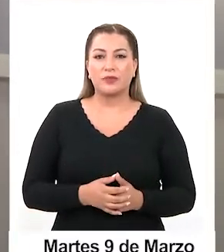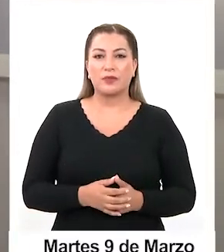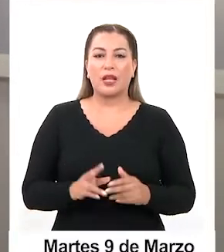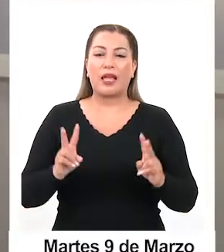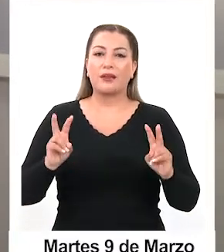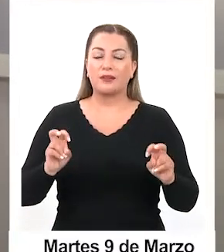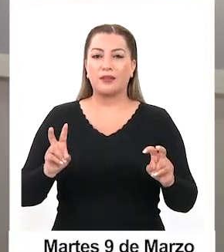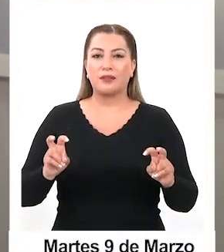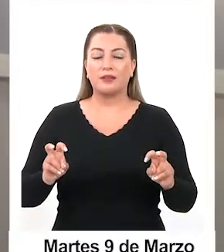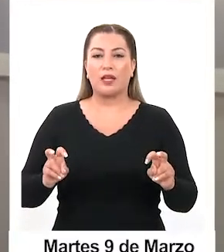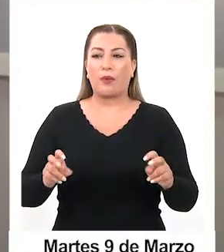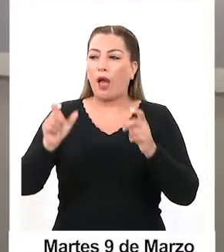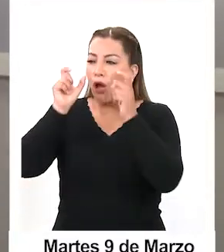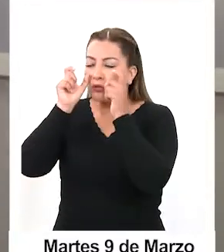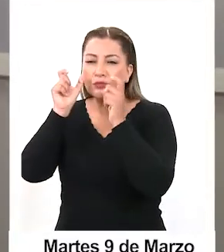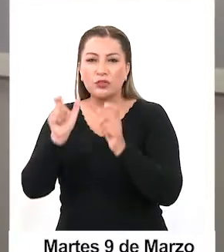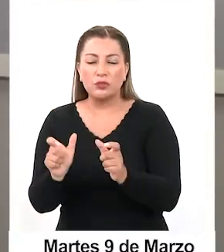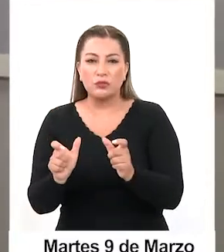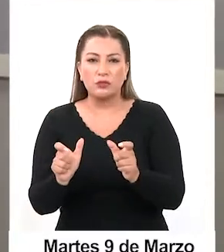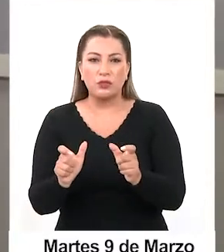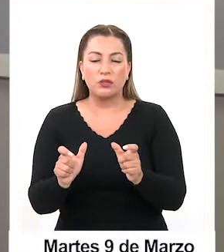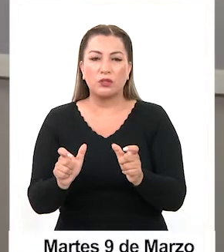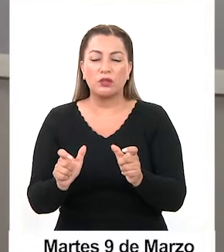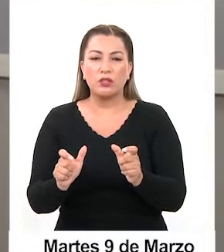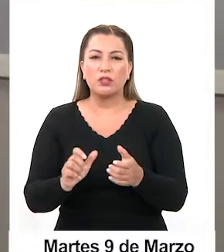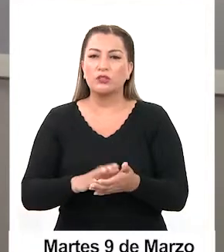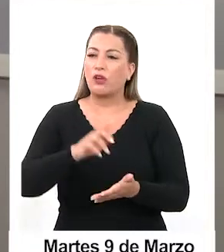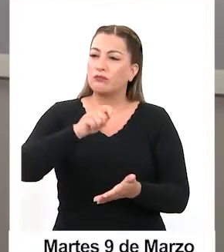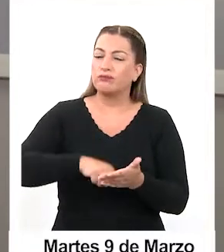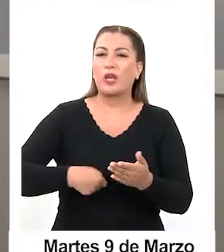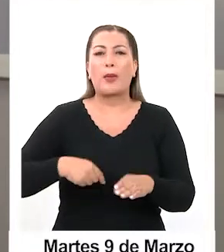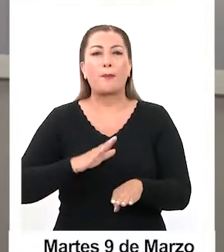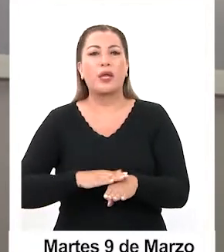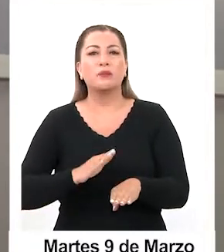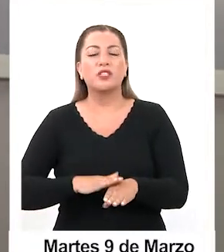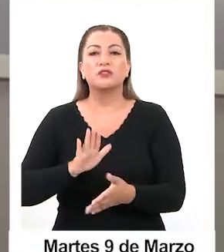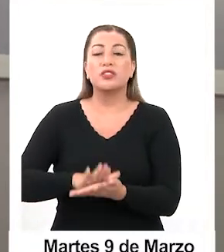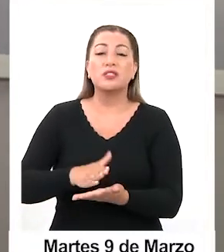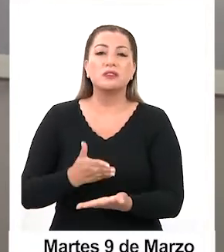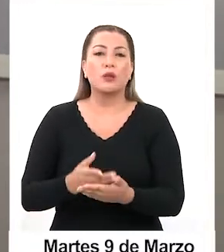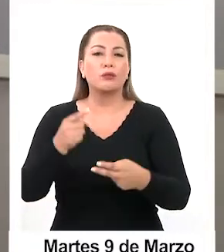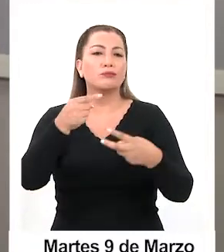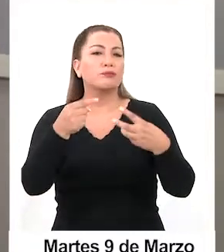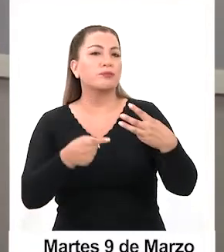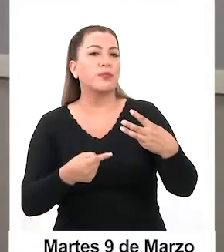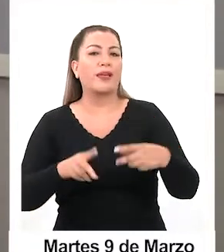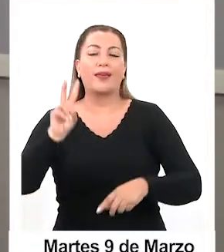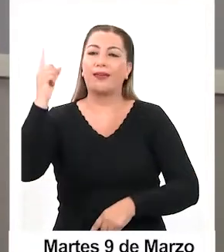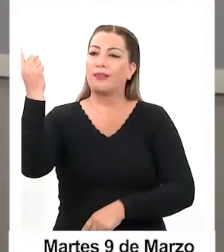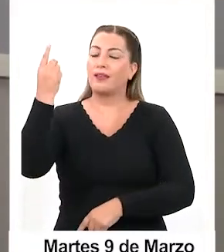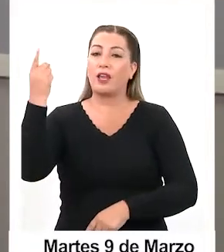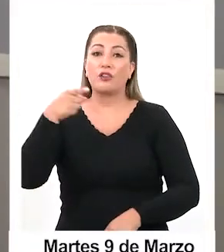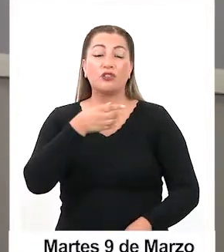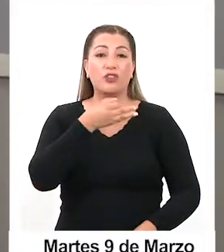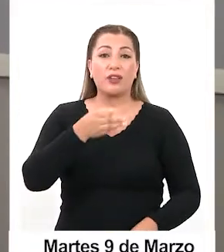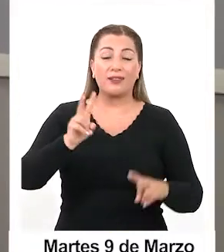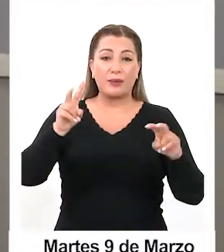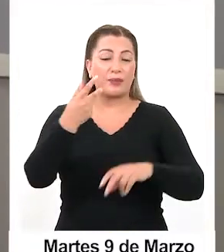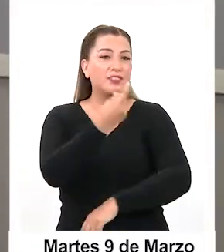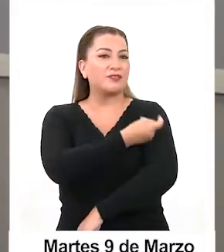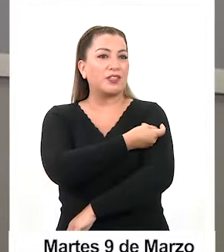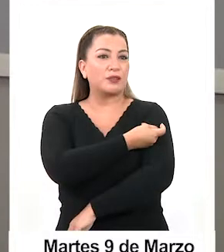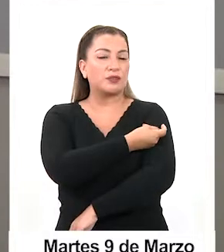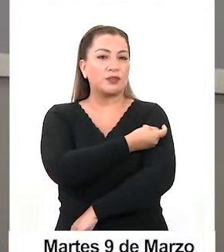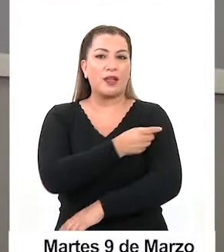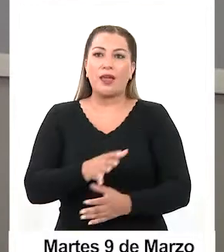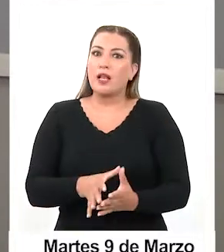lo que son las fiscalizaciones, las formalizaciones, las autorizaciones sanitarias, y en general, lo hemos dicho, la vacunación ha sido el